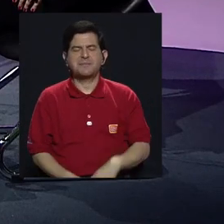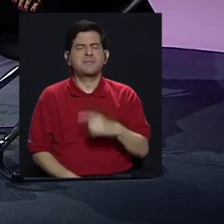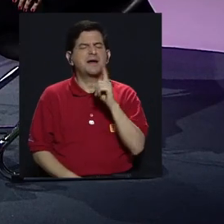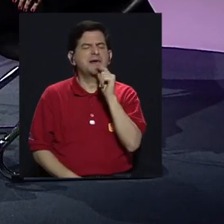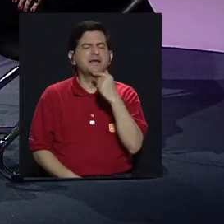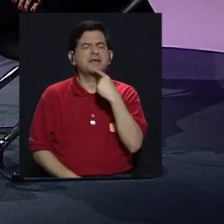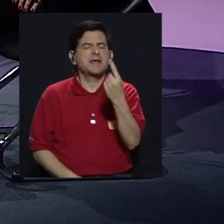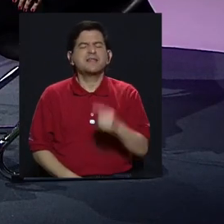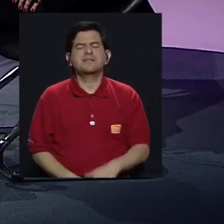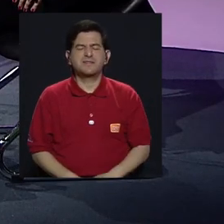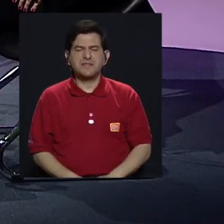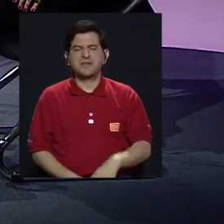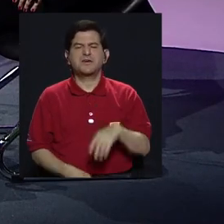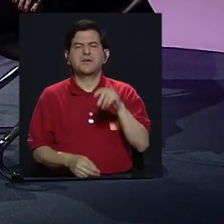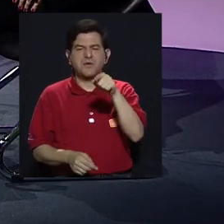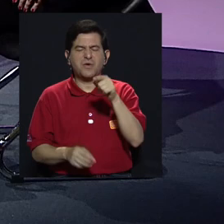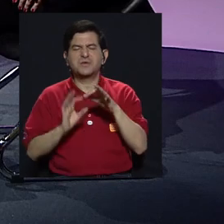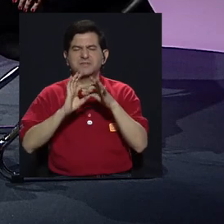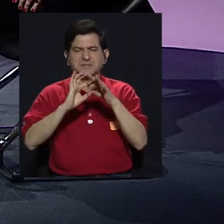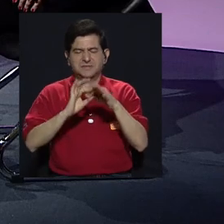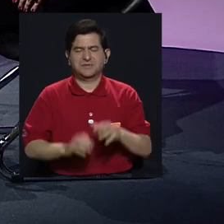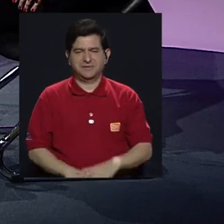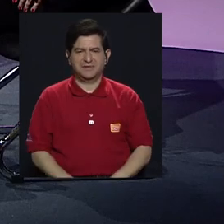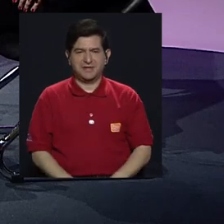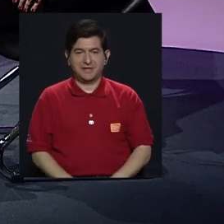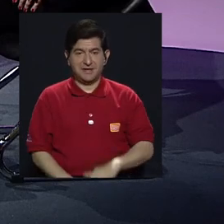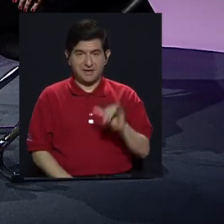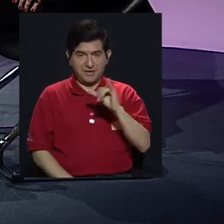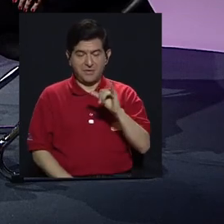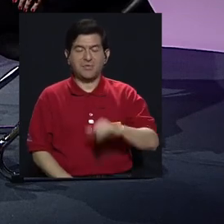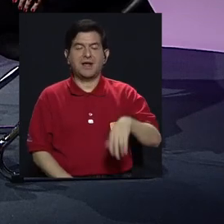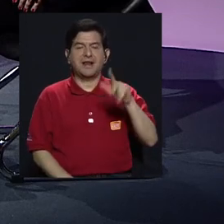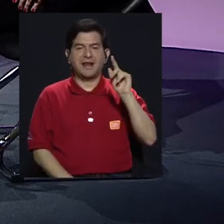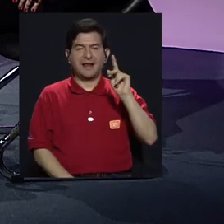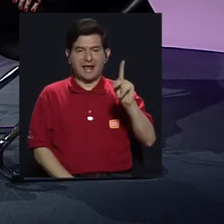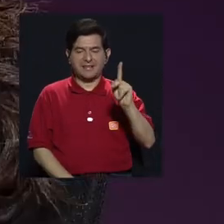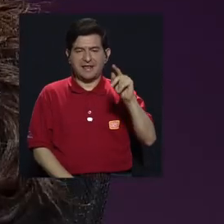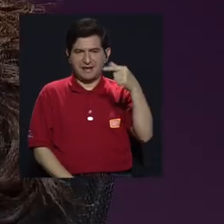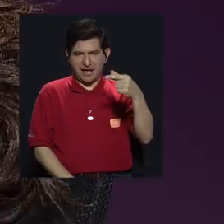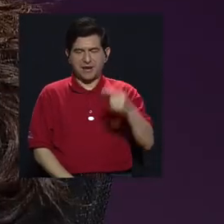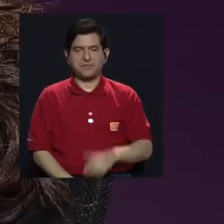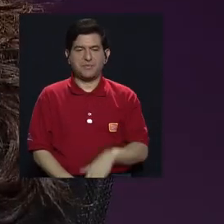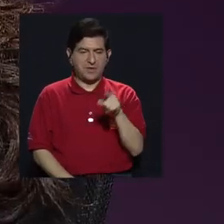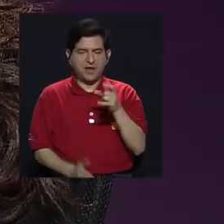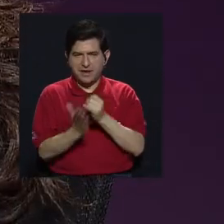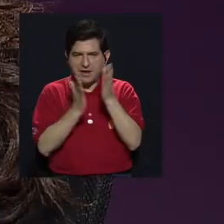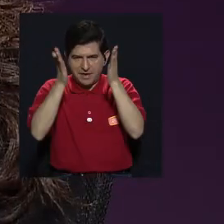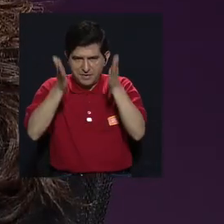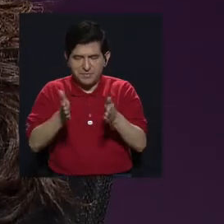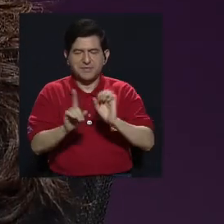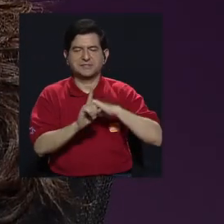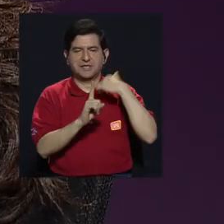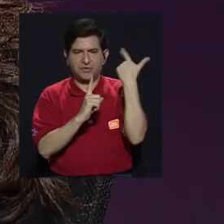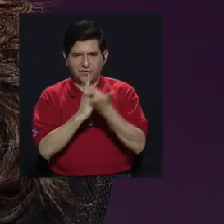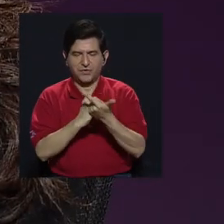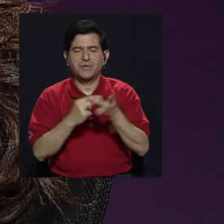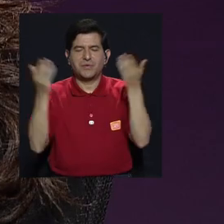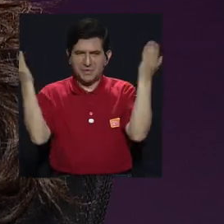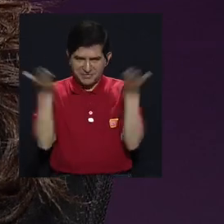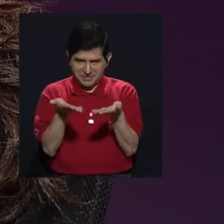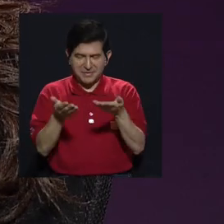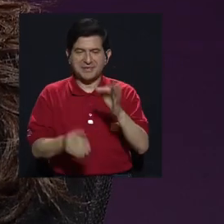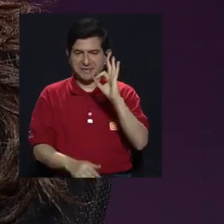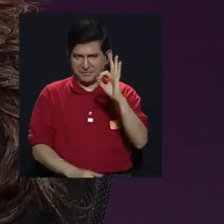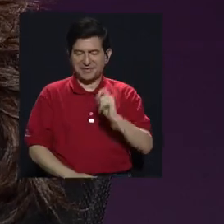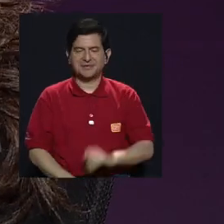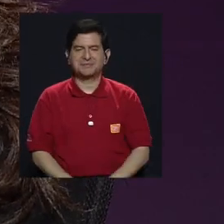llamaba de otra manera, ¿verdad? Sexo sentido. Muy bien. Y también nos acompaña Katherine Garbo. Katherine es investigadora social. Bienvenidas,